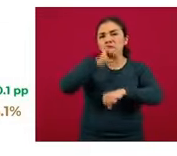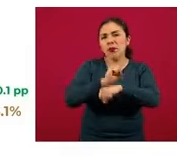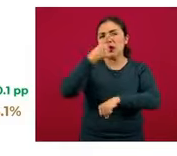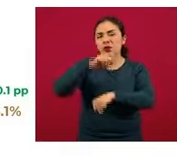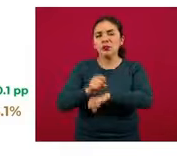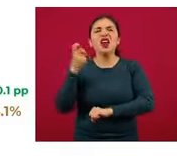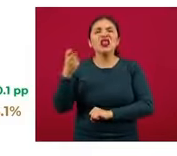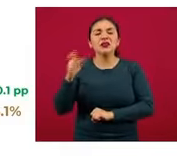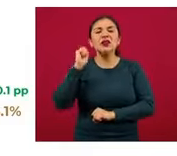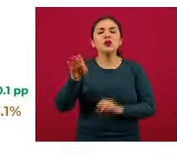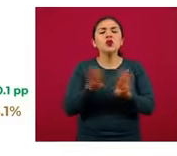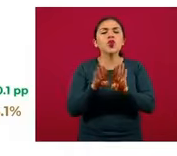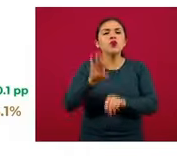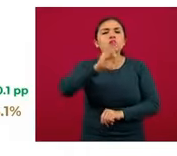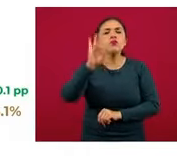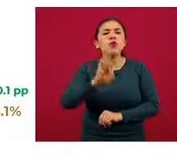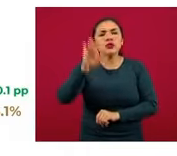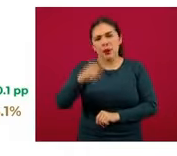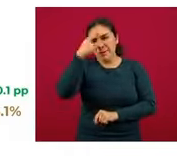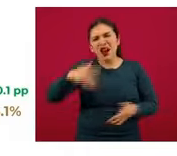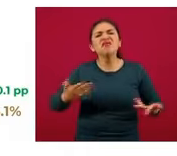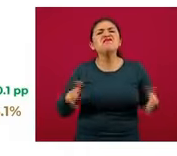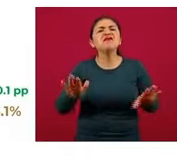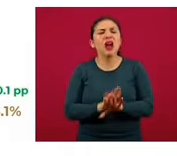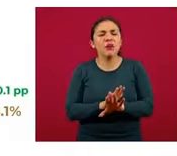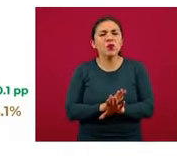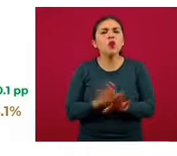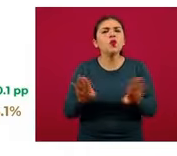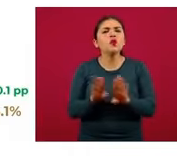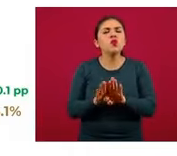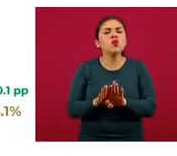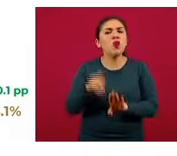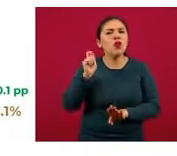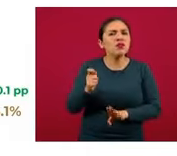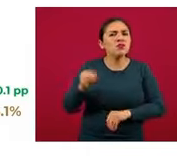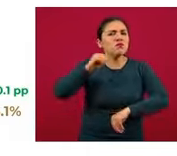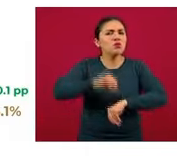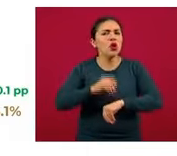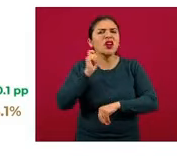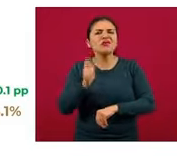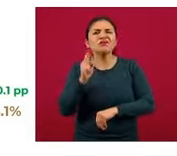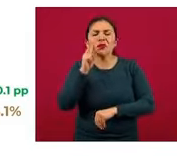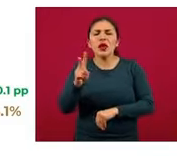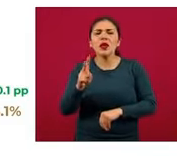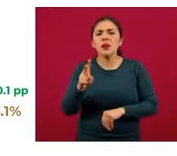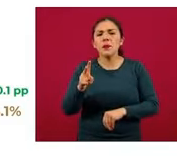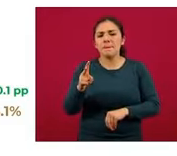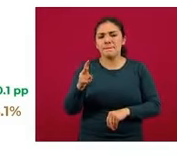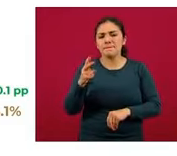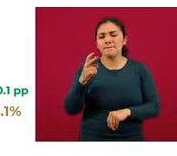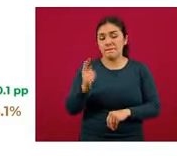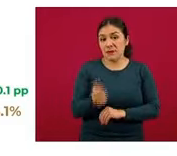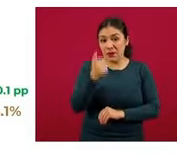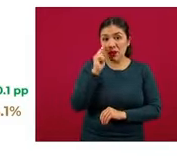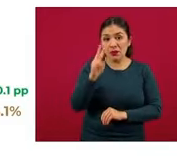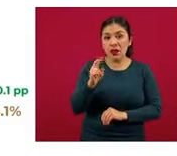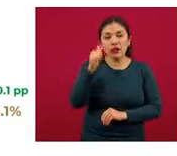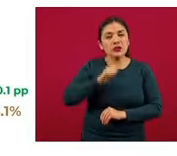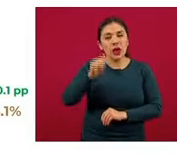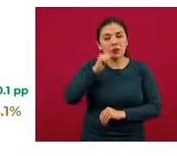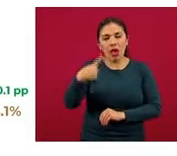que tiene que ver con el porcentaje de cambio en relación a cómo se está comportando la tendencia. En la primera